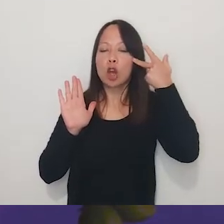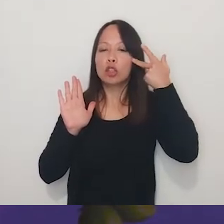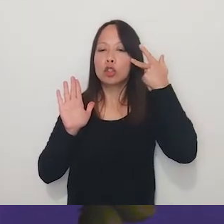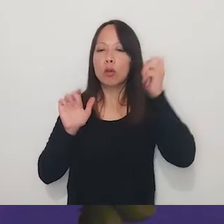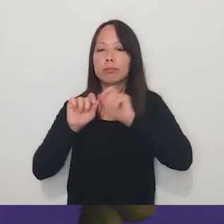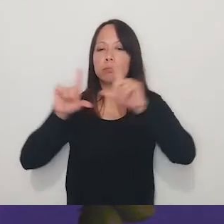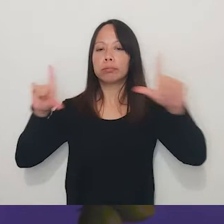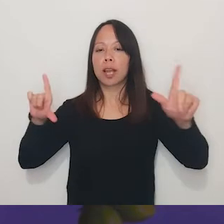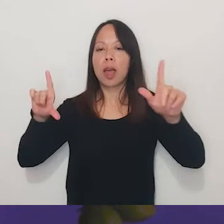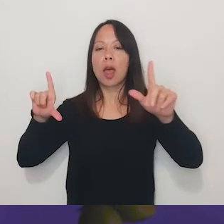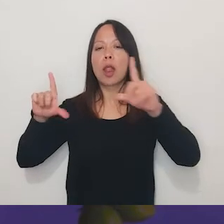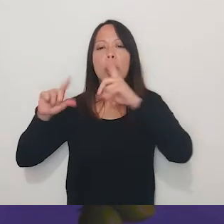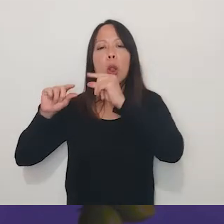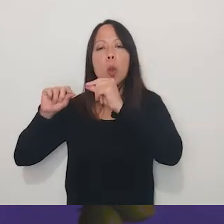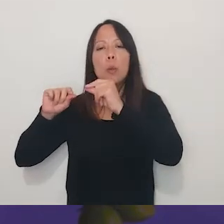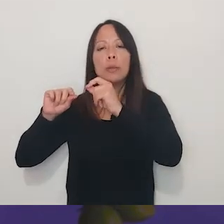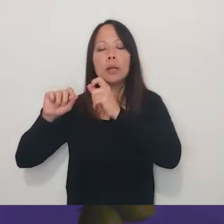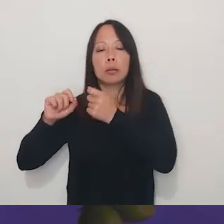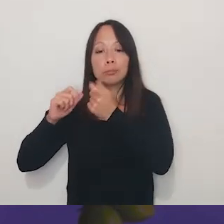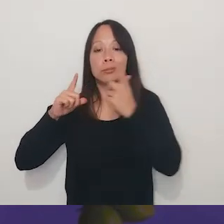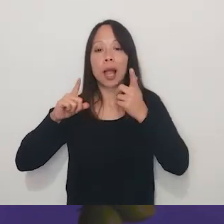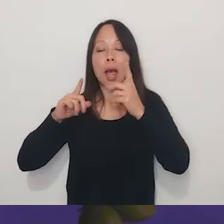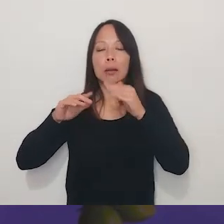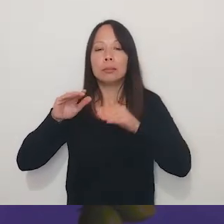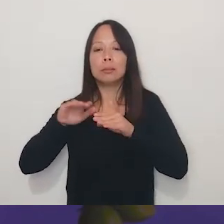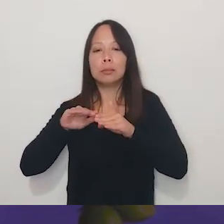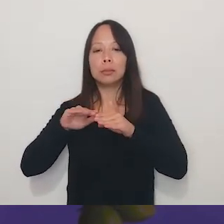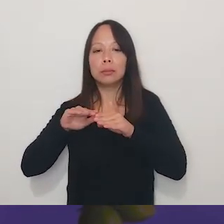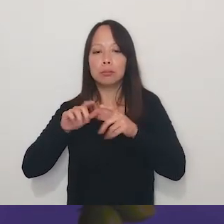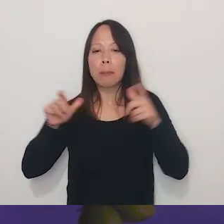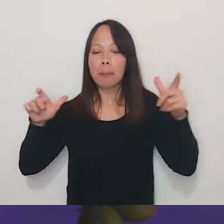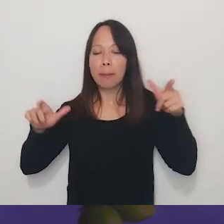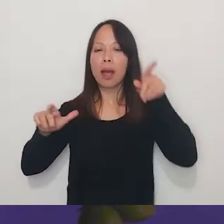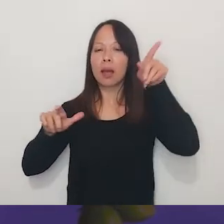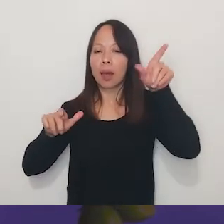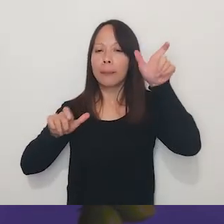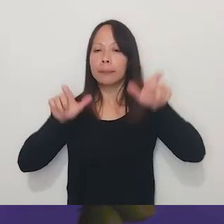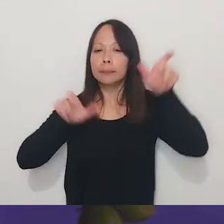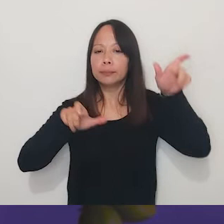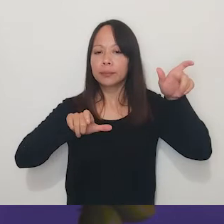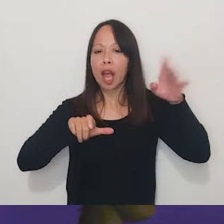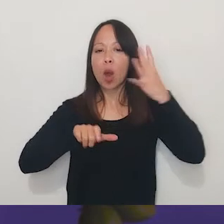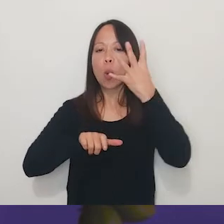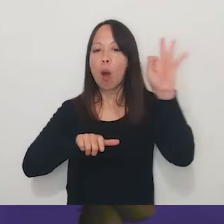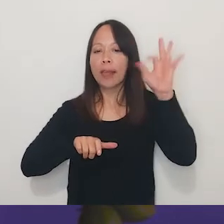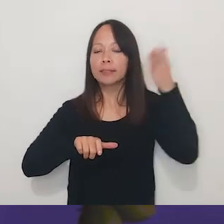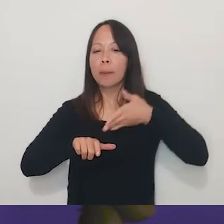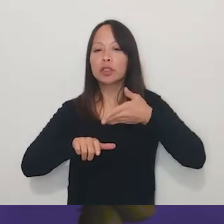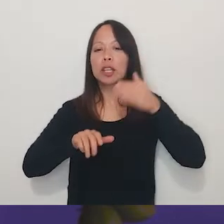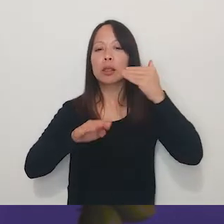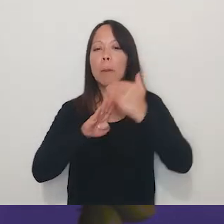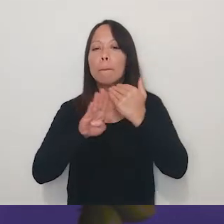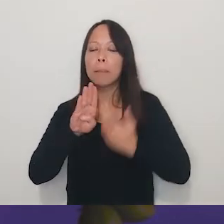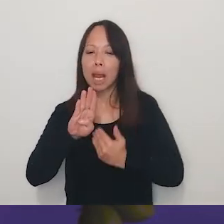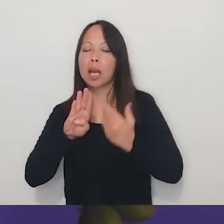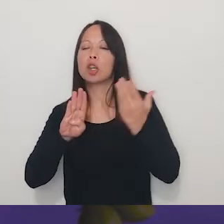ustedes ven, el número de aplicaciones son altas, el pacientes que aceptan, es más o menos del